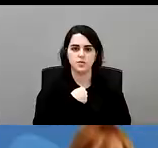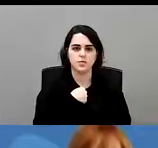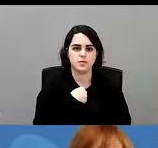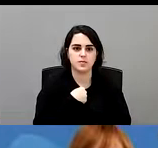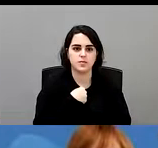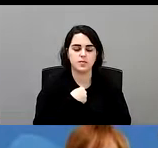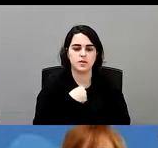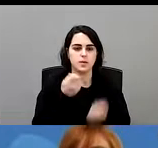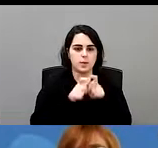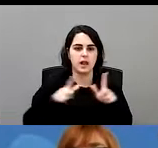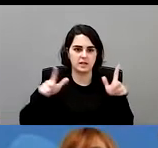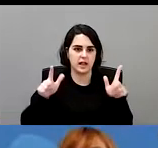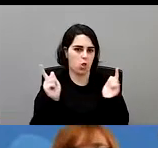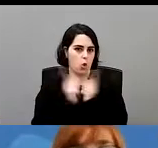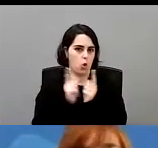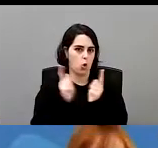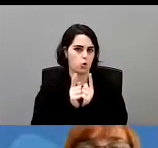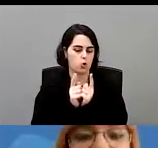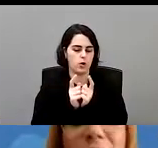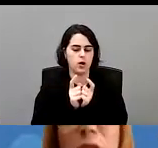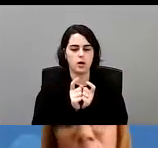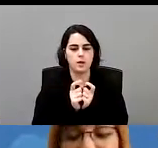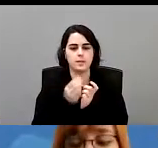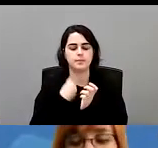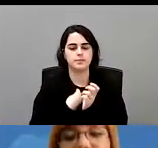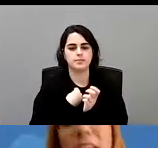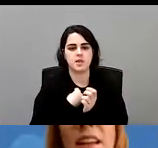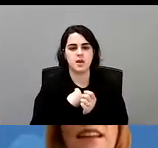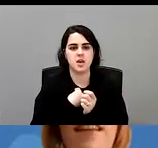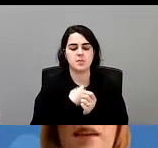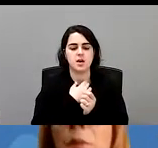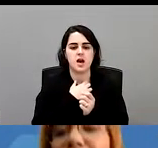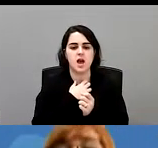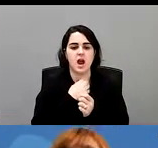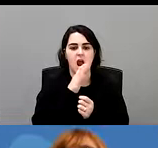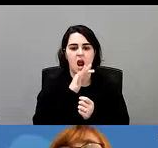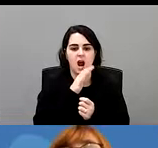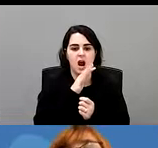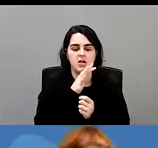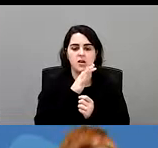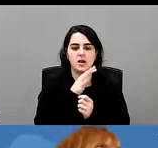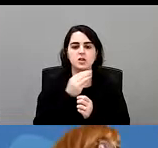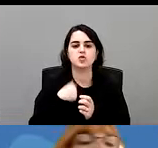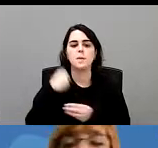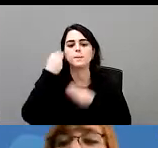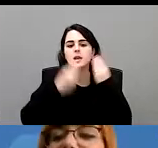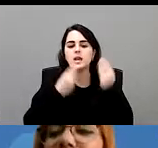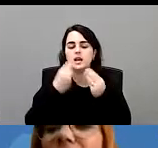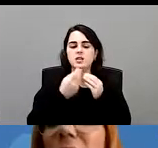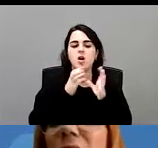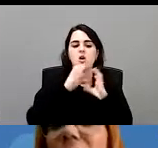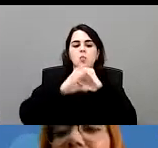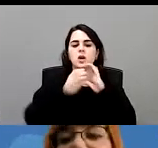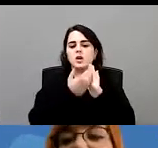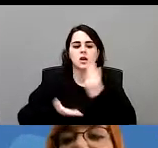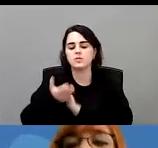pequeña presentación en la que os voy a detallar por qué considero que la comunicación aumentativa